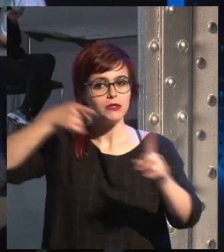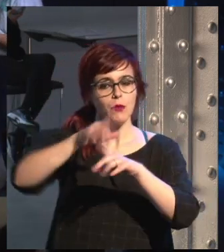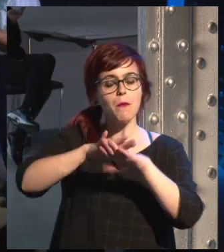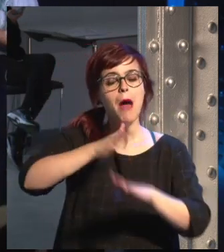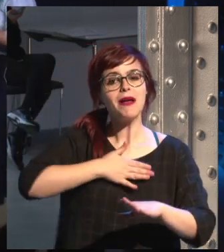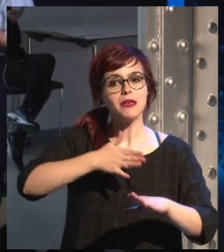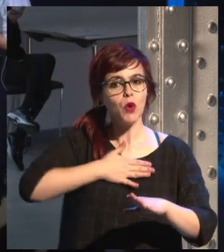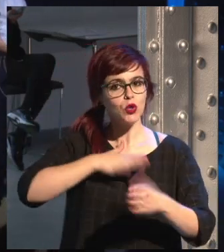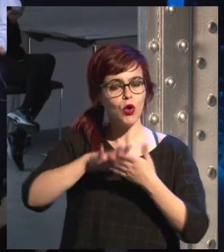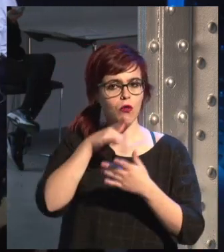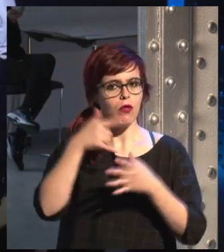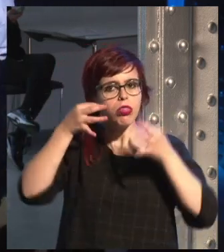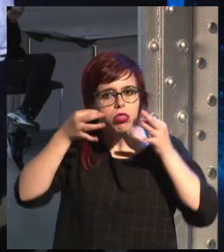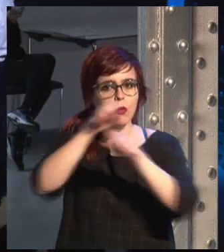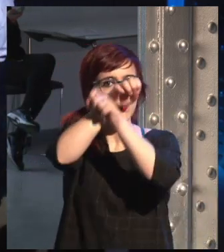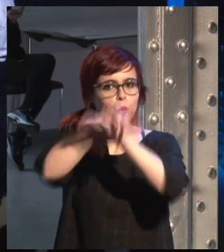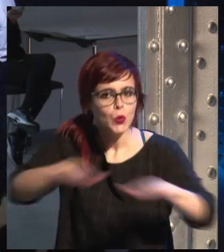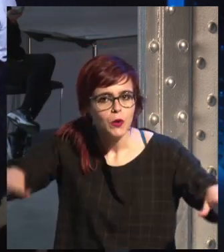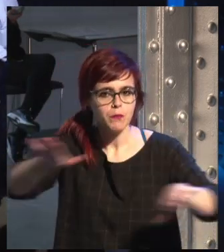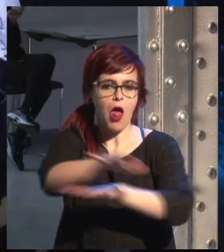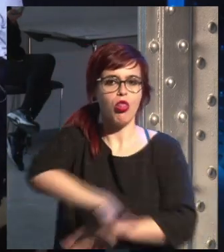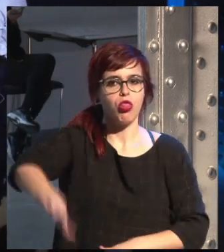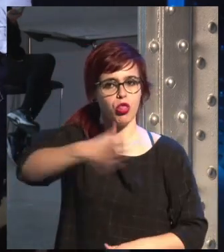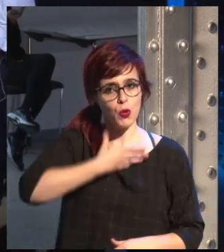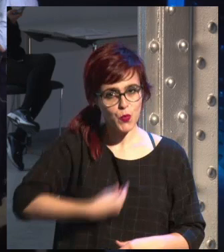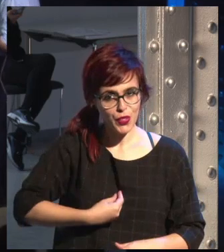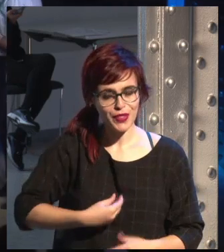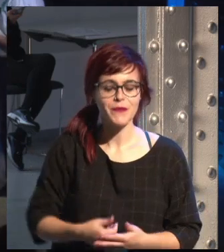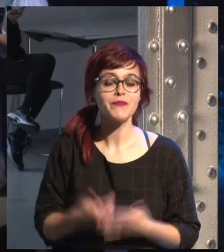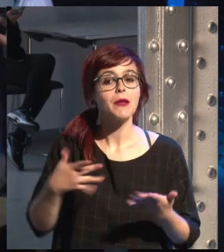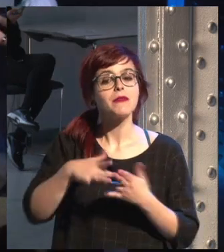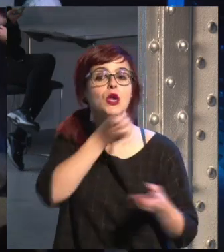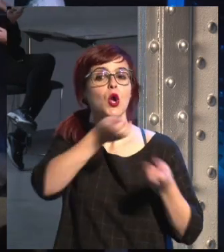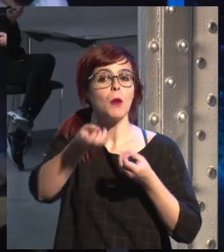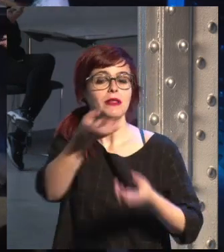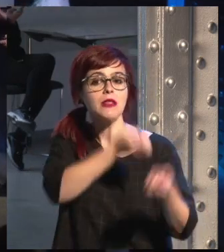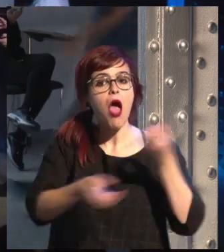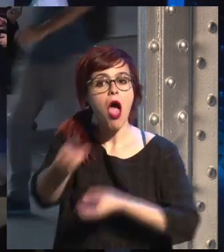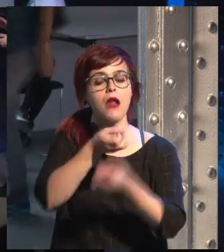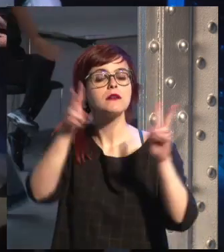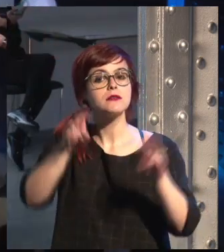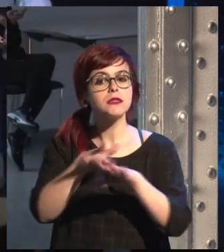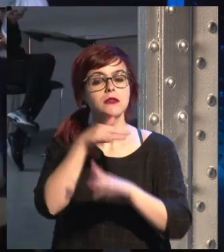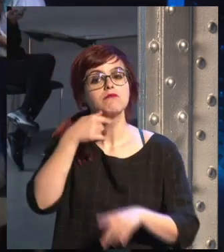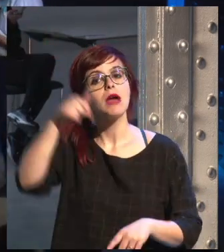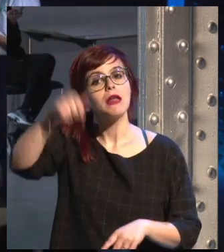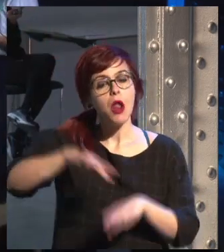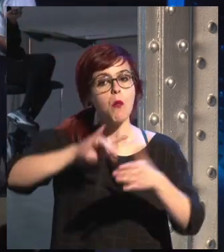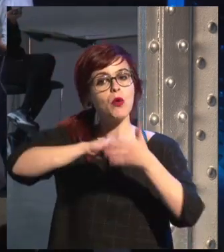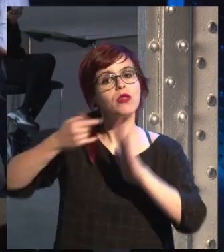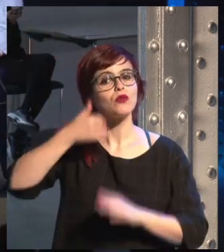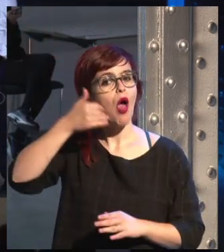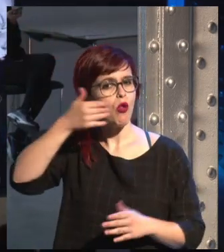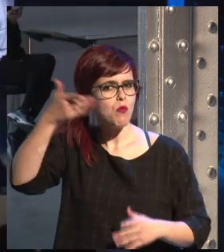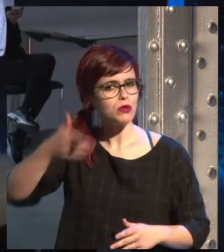ese patrimonio de manera efectiva a los ciudadanos de la región de Murcia. Vale. Comentar rápidamente algunos aspectos destacados de este proyecto.